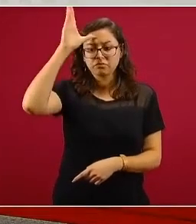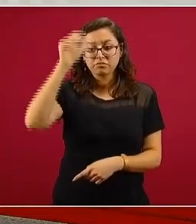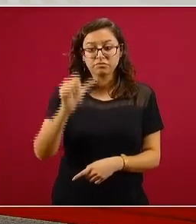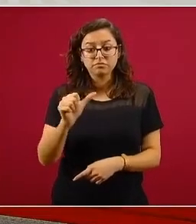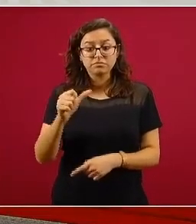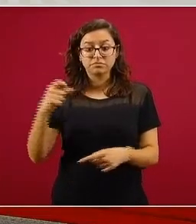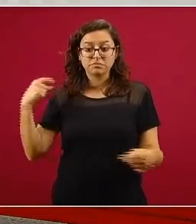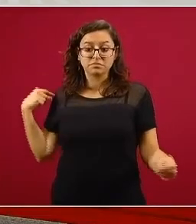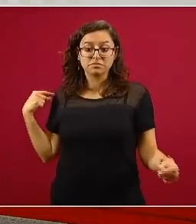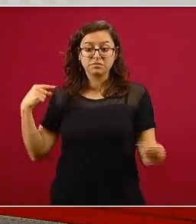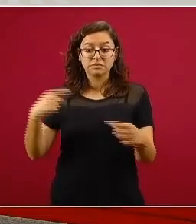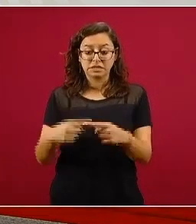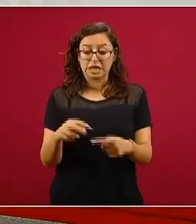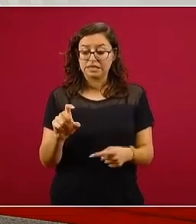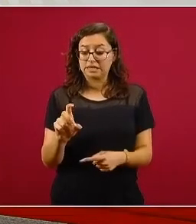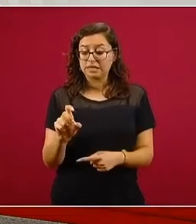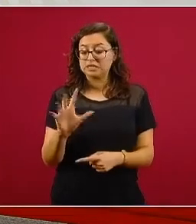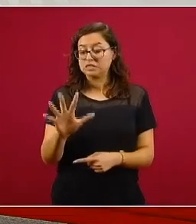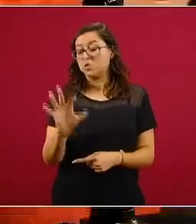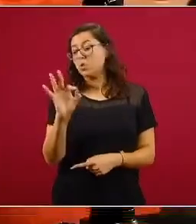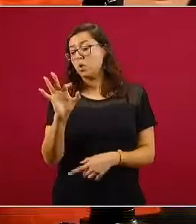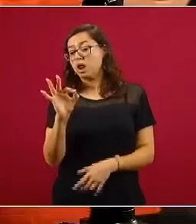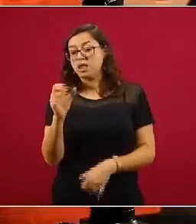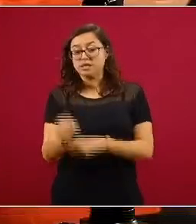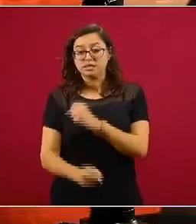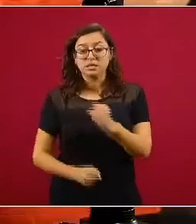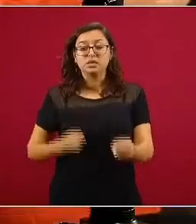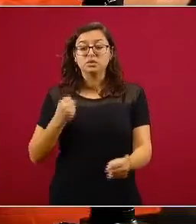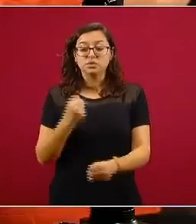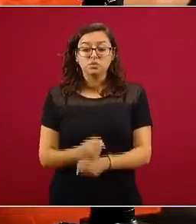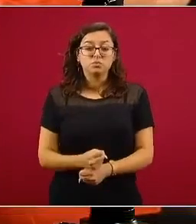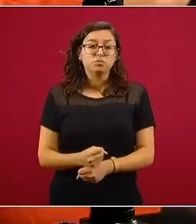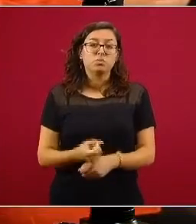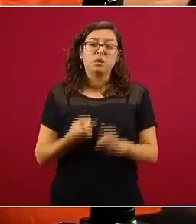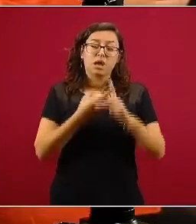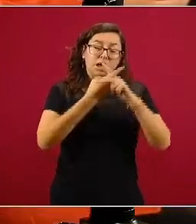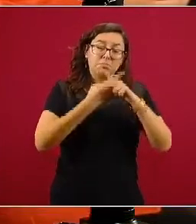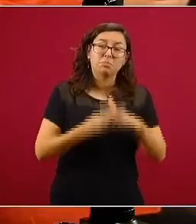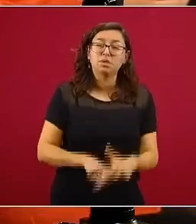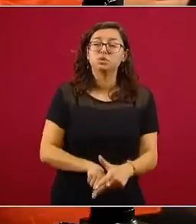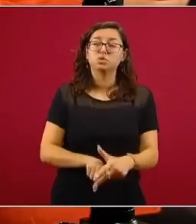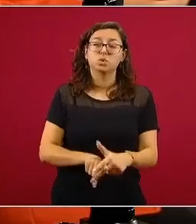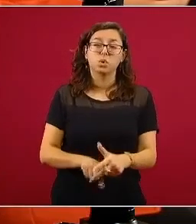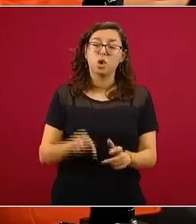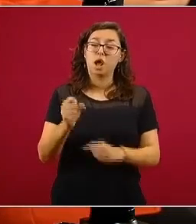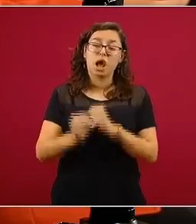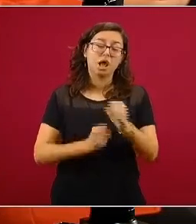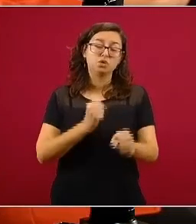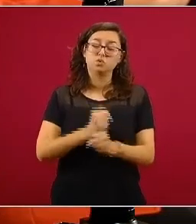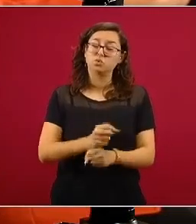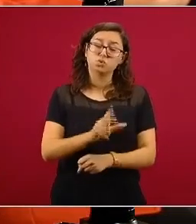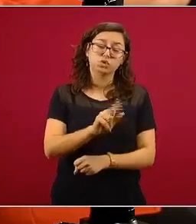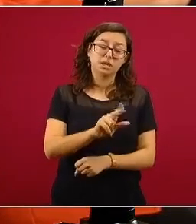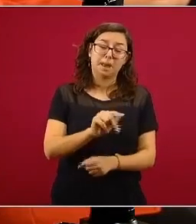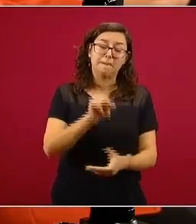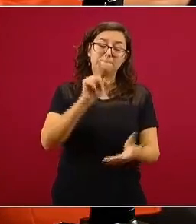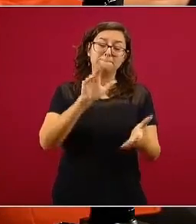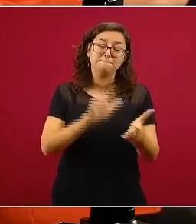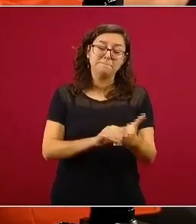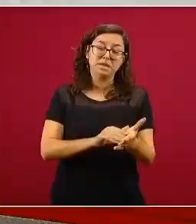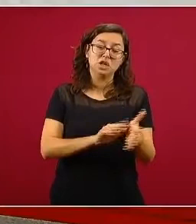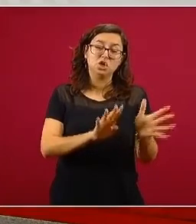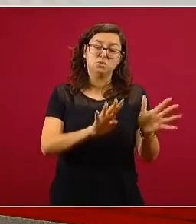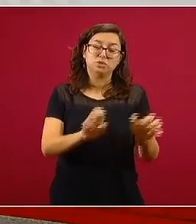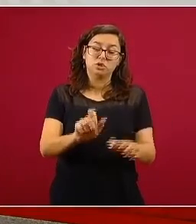de 35 o 40 años en México, concretamente desde los años 80, prácticamente desde